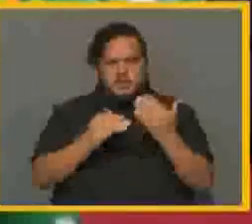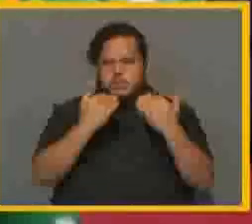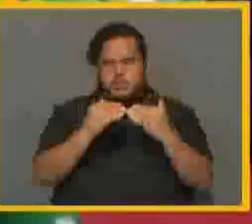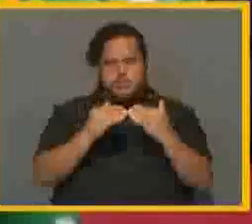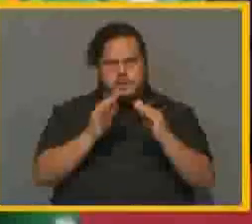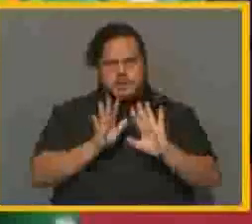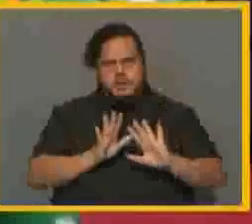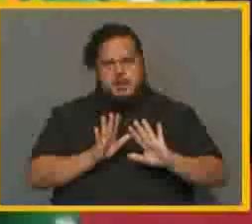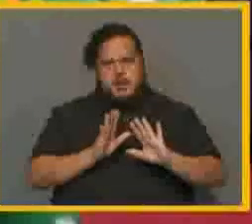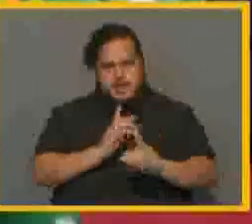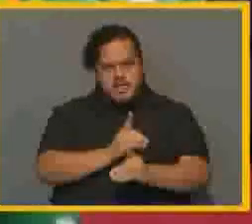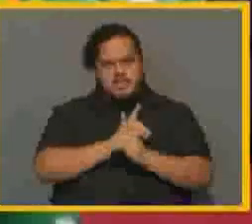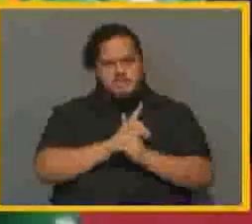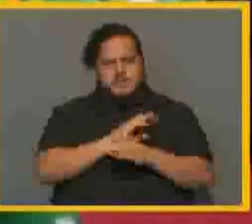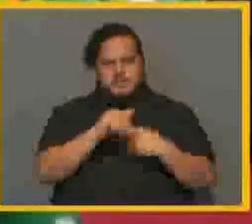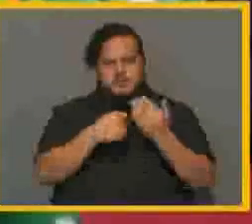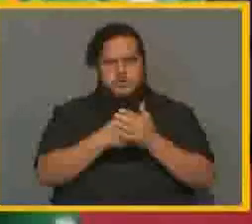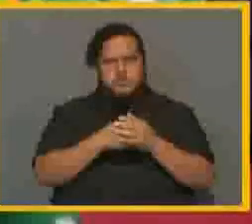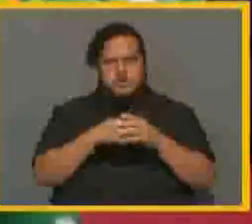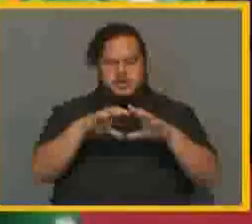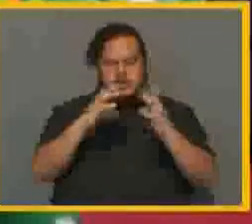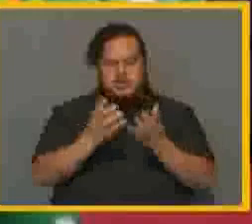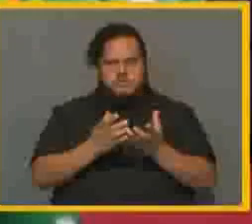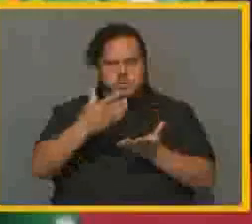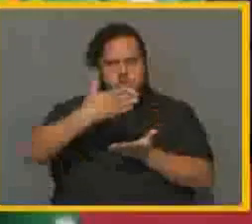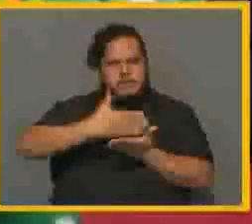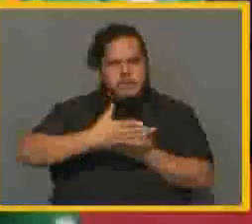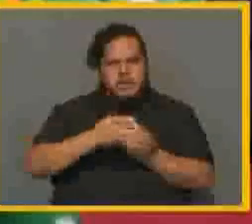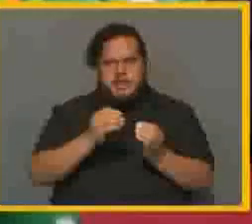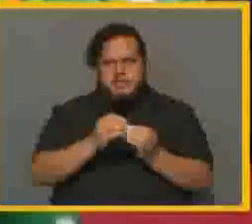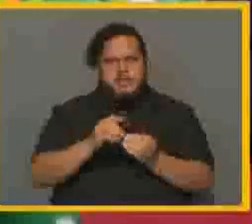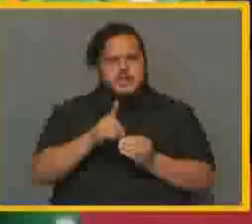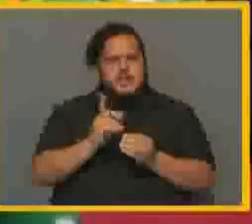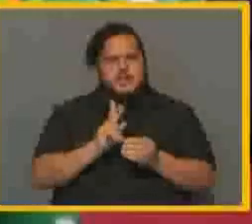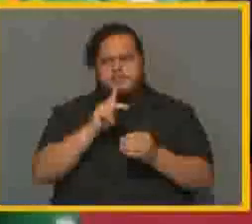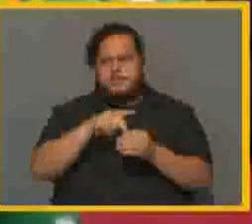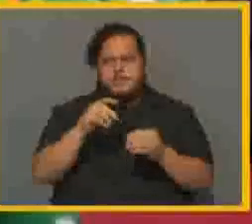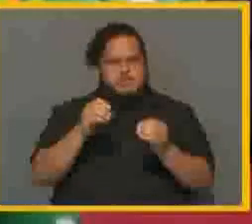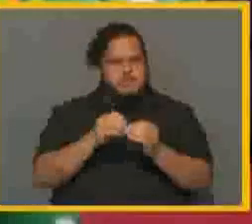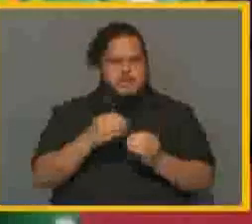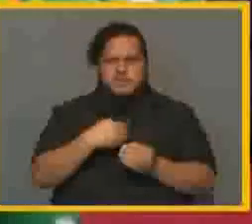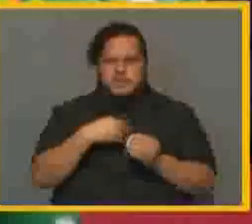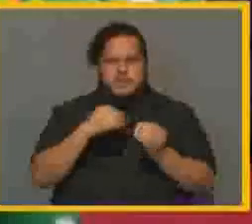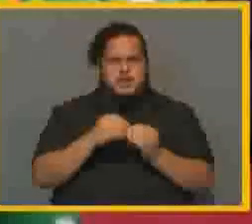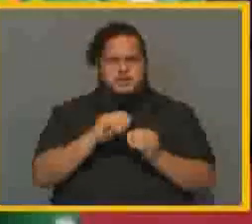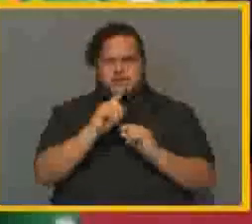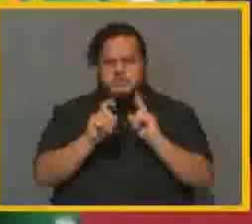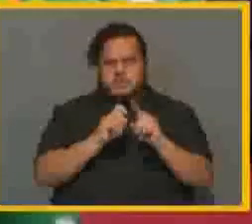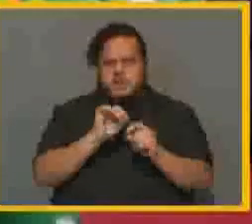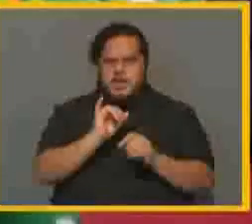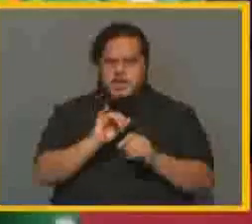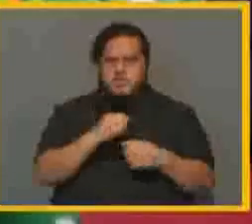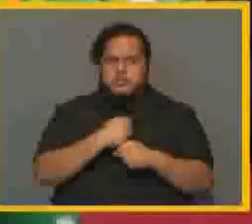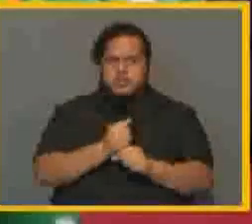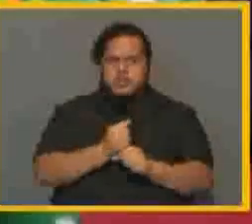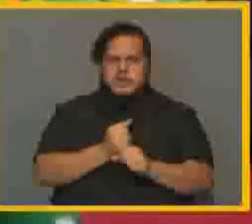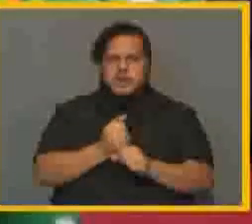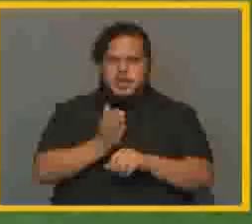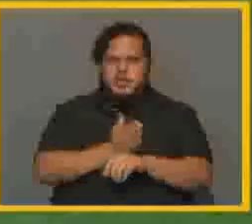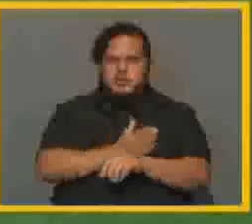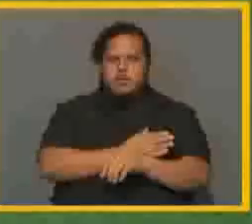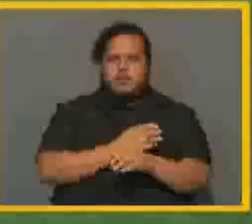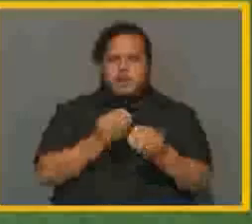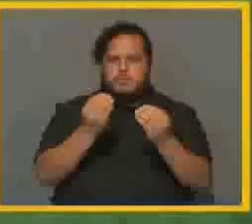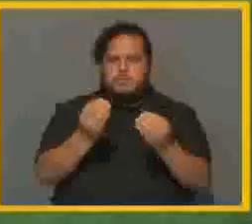lo que es pelota parada y demás. Y él cada vez participa más, cada vez tiene más inquietud y eso le va a hacer, yo creo que mejorar